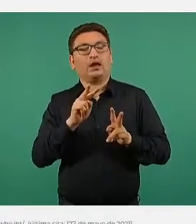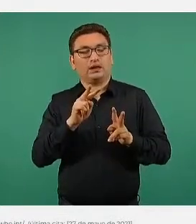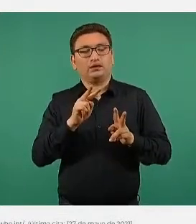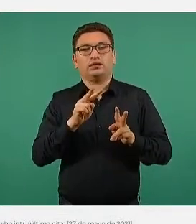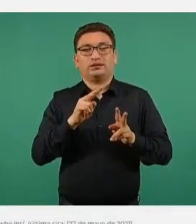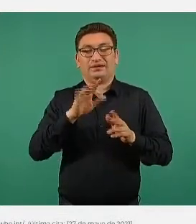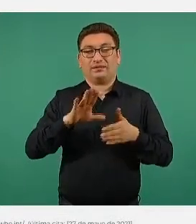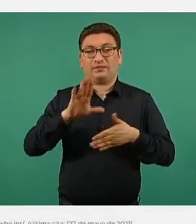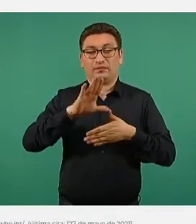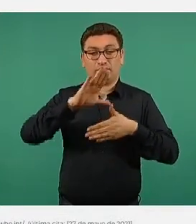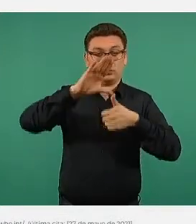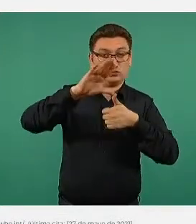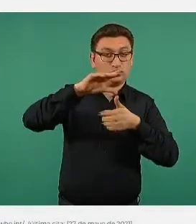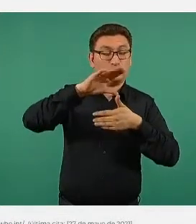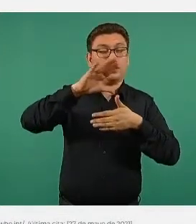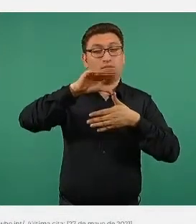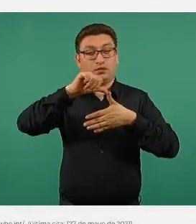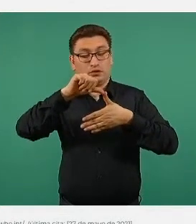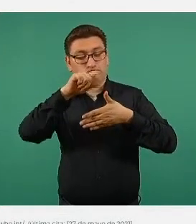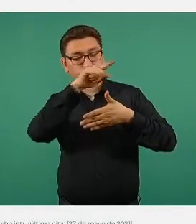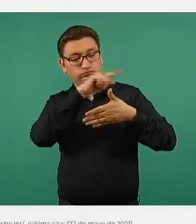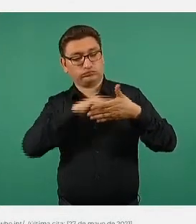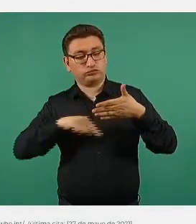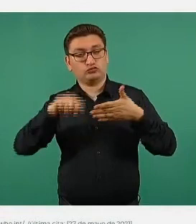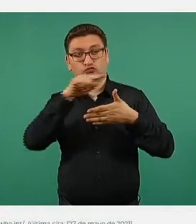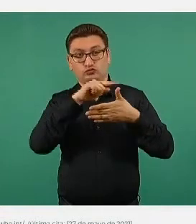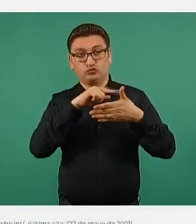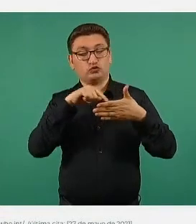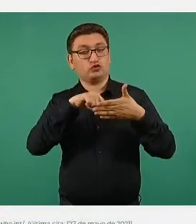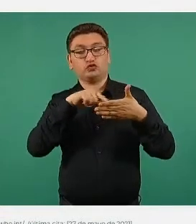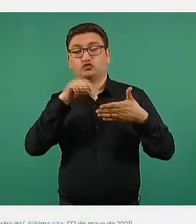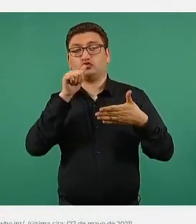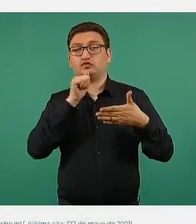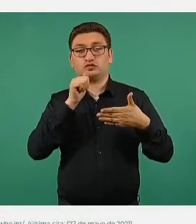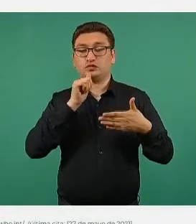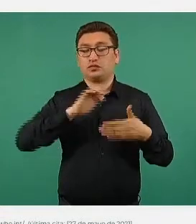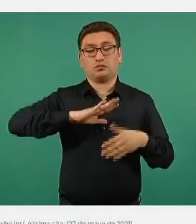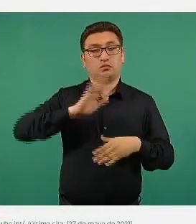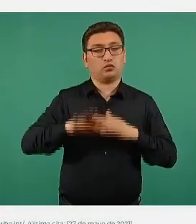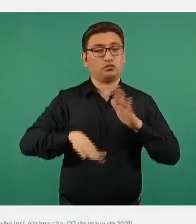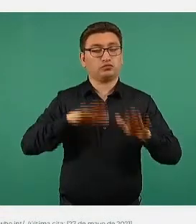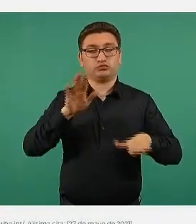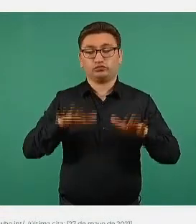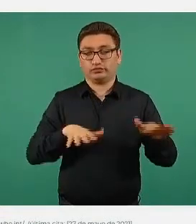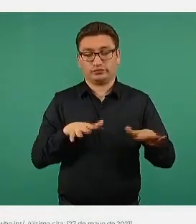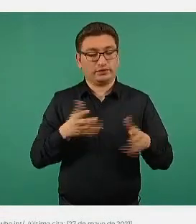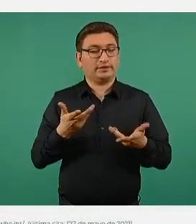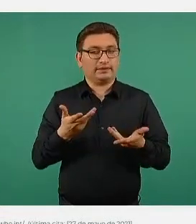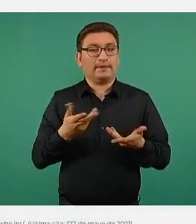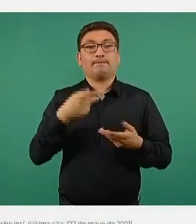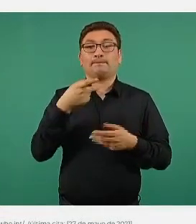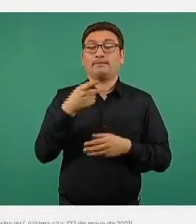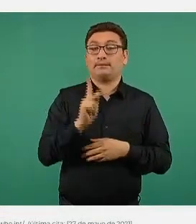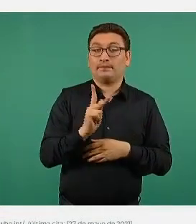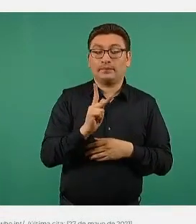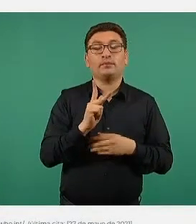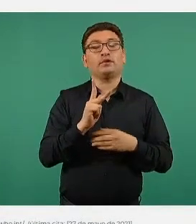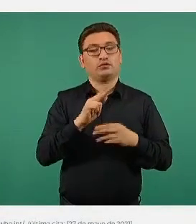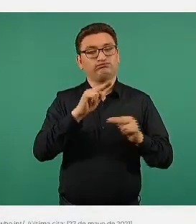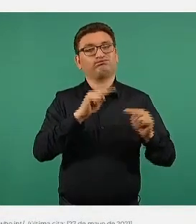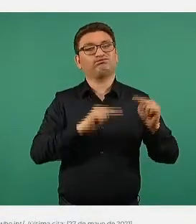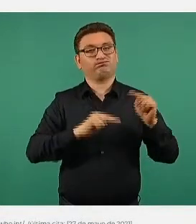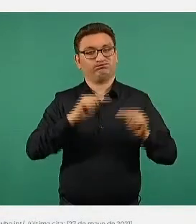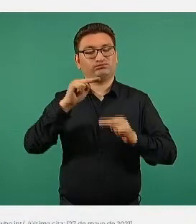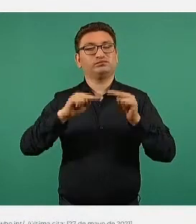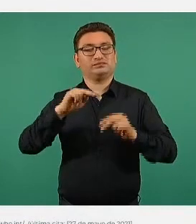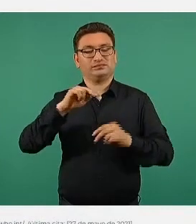vemos en América del Sur un incremento como tal de las defunciones, sí han pasado varios meses en donde han tenido una tendencia y